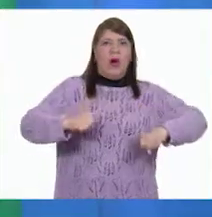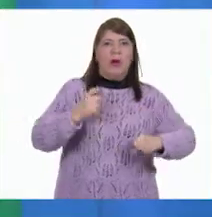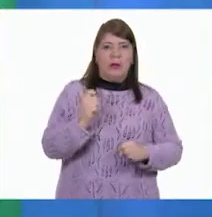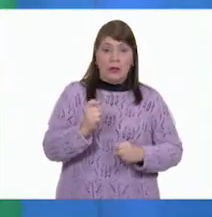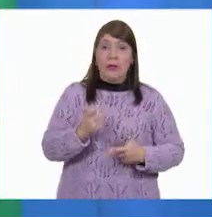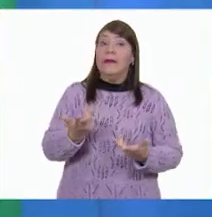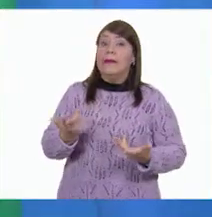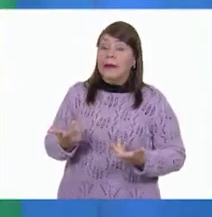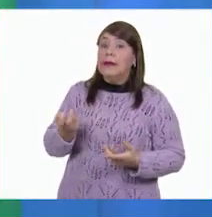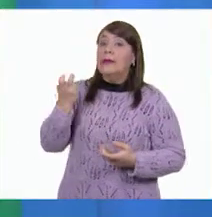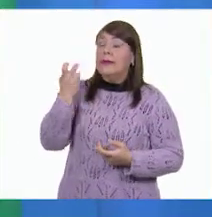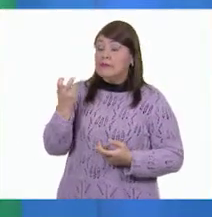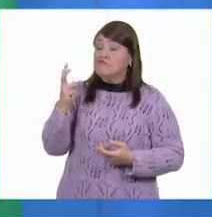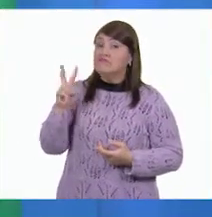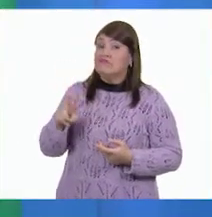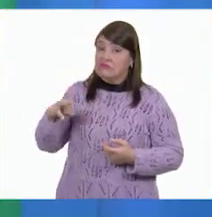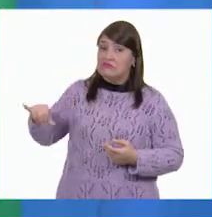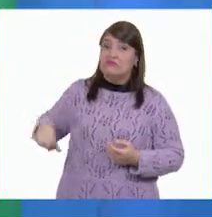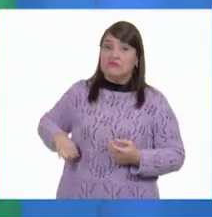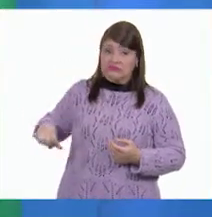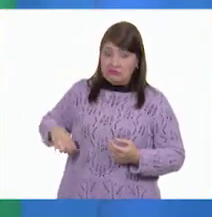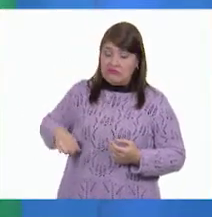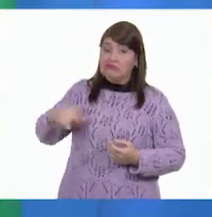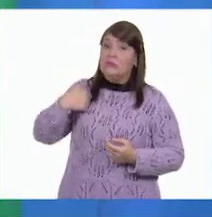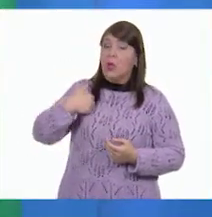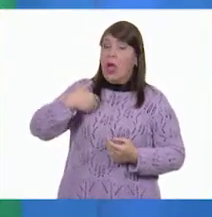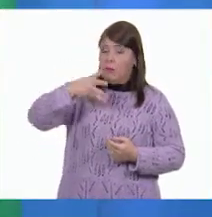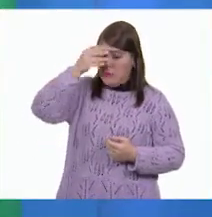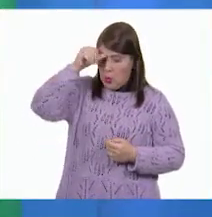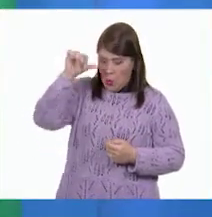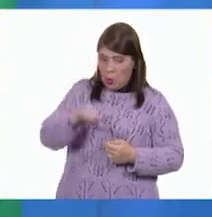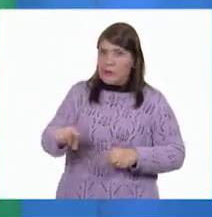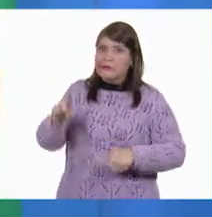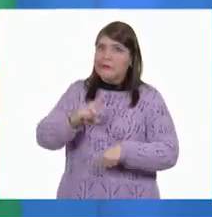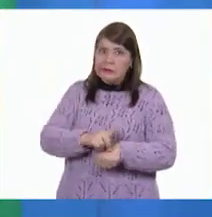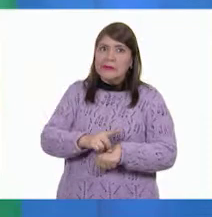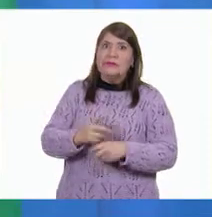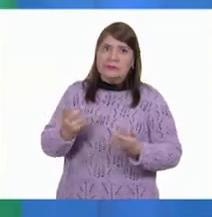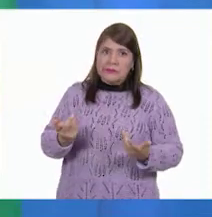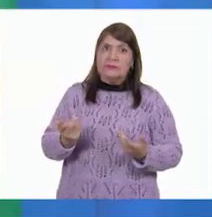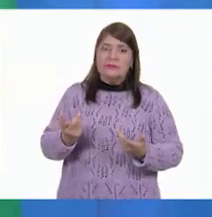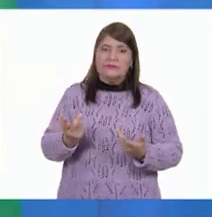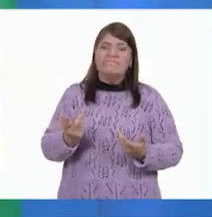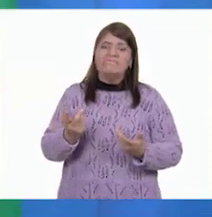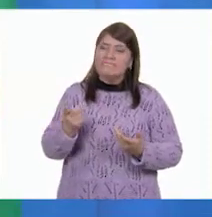Ha sido muy interesante todo lo que hemos aprendido el día de hoy. Así que,